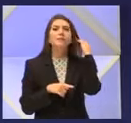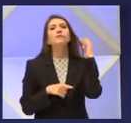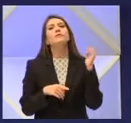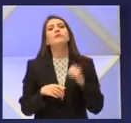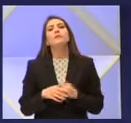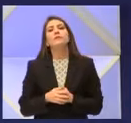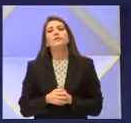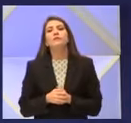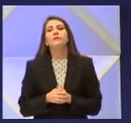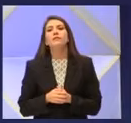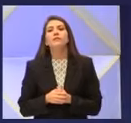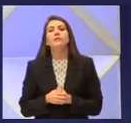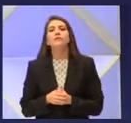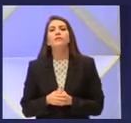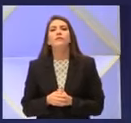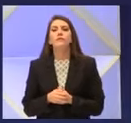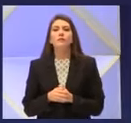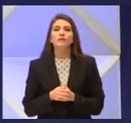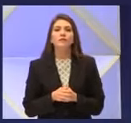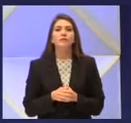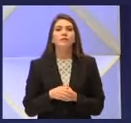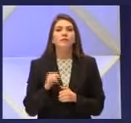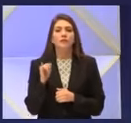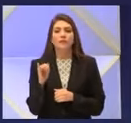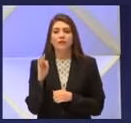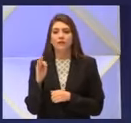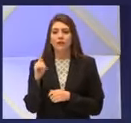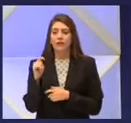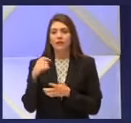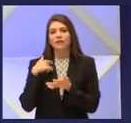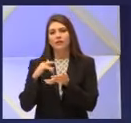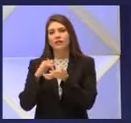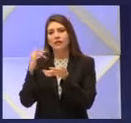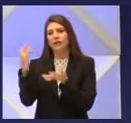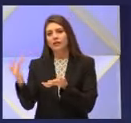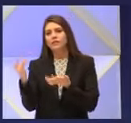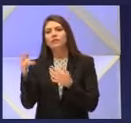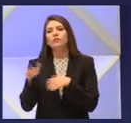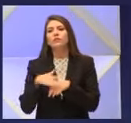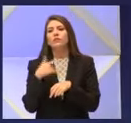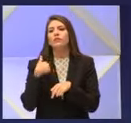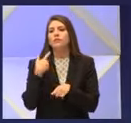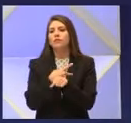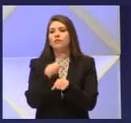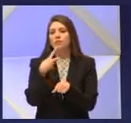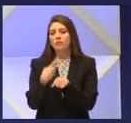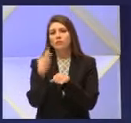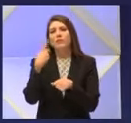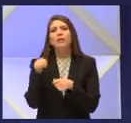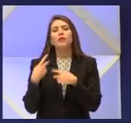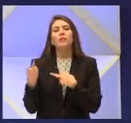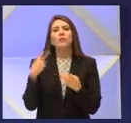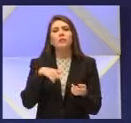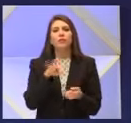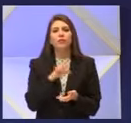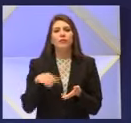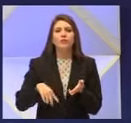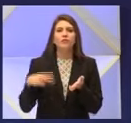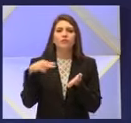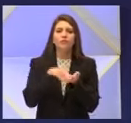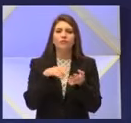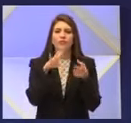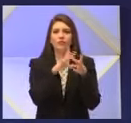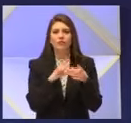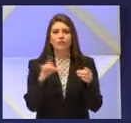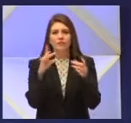al iepc que me haya invitado a dar una breve charla aquí en este extraordinario